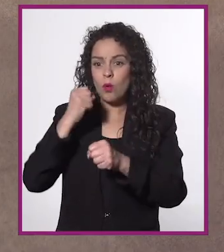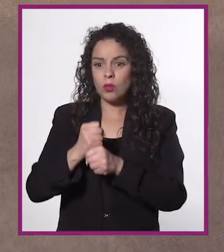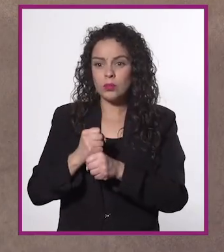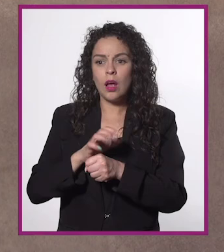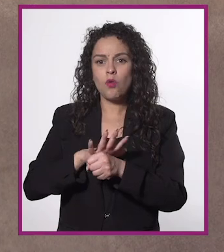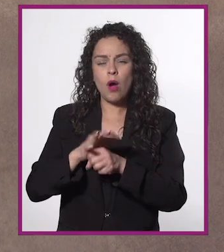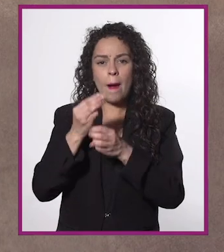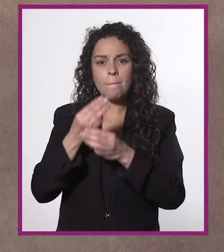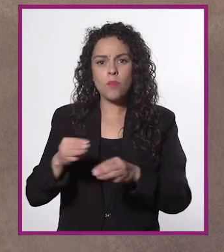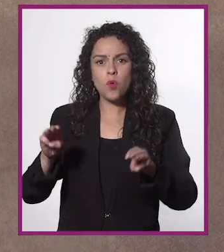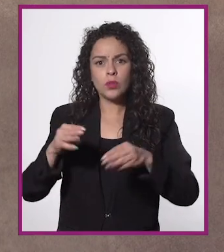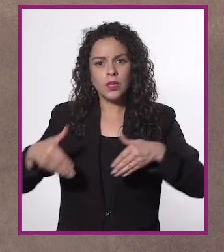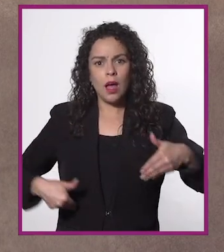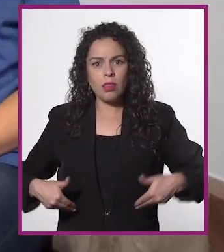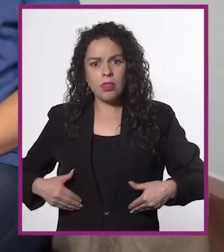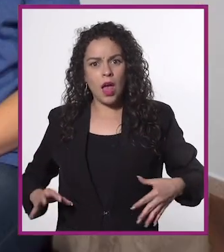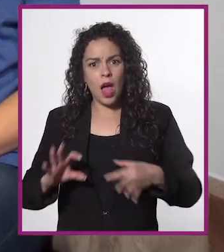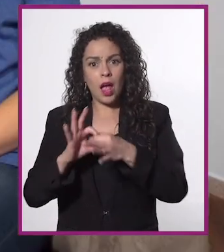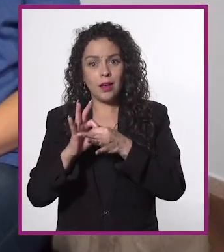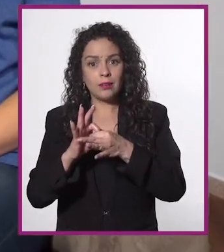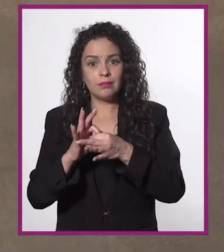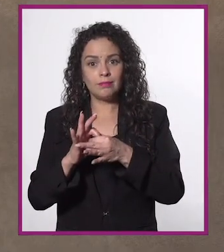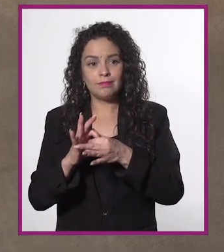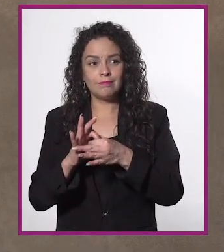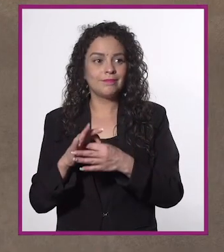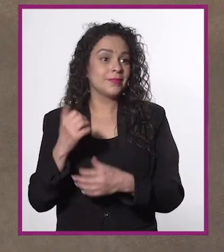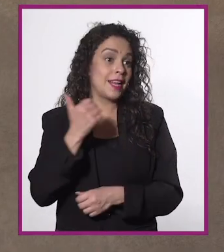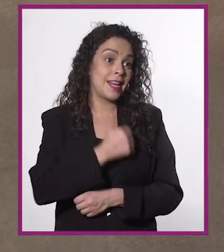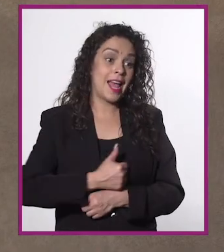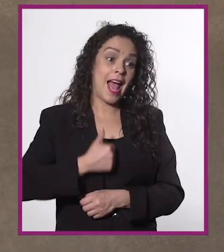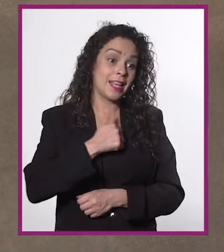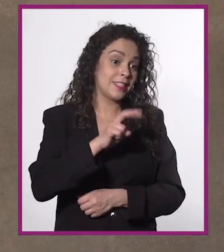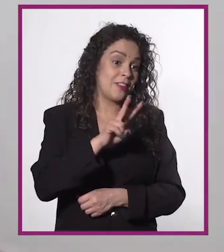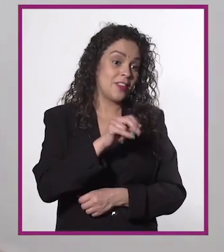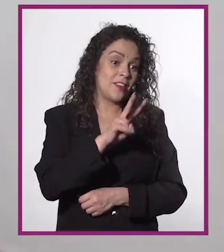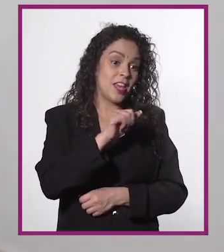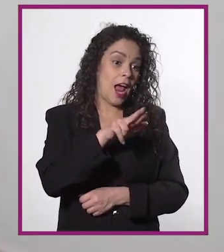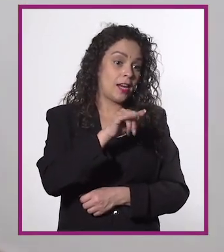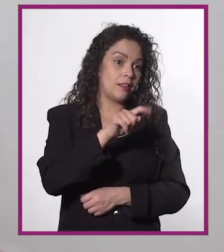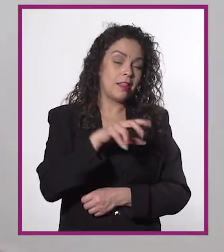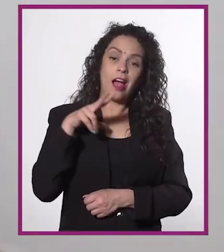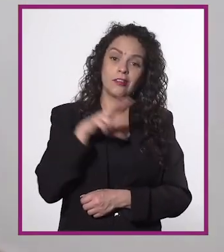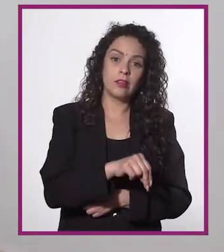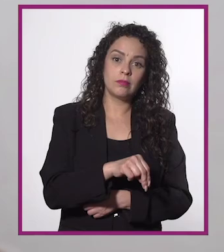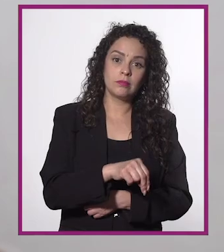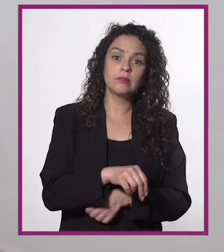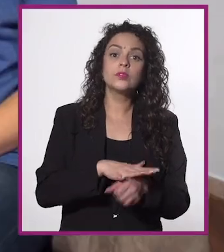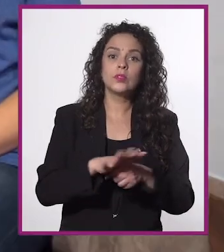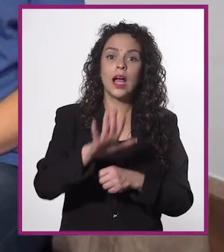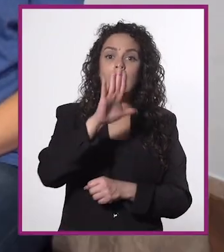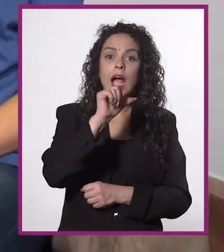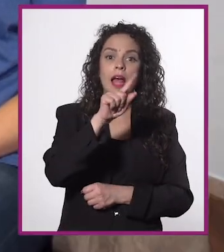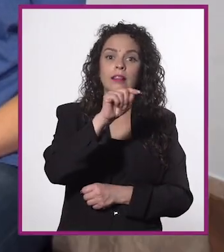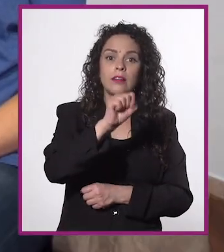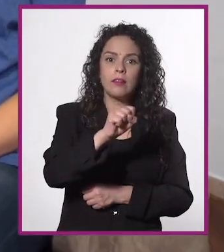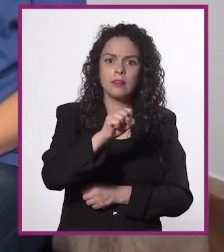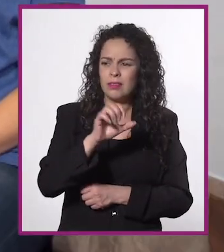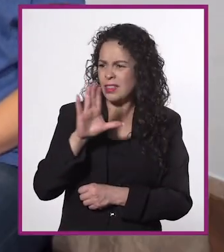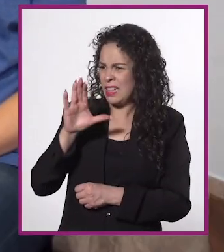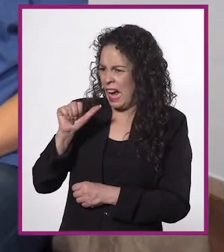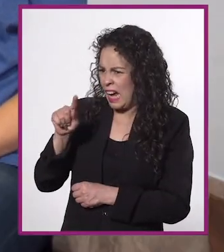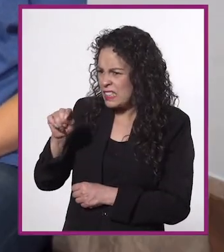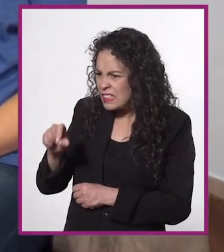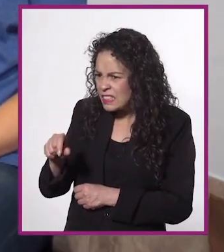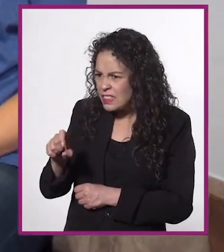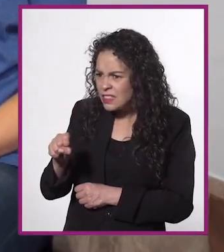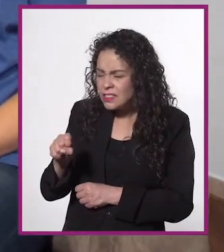Lástima, Vivianita, pero no. Es Cats. ¿Cats? Órale. ¿Y